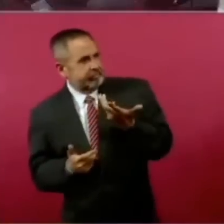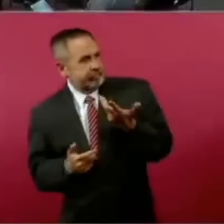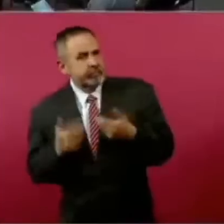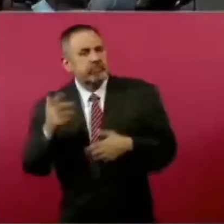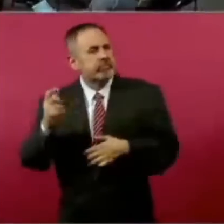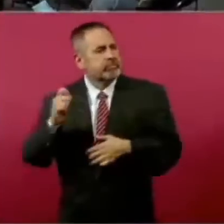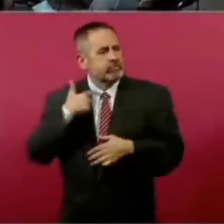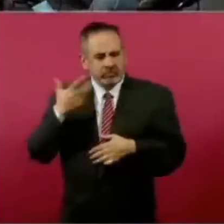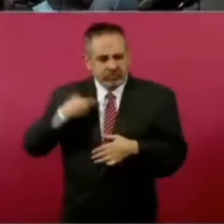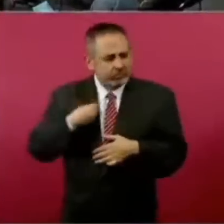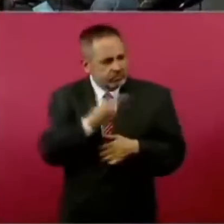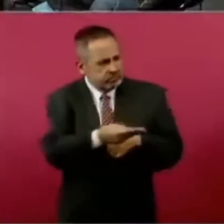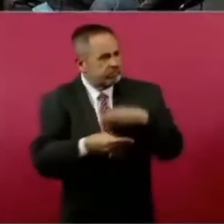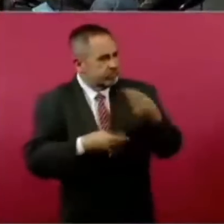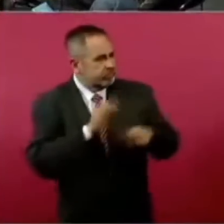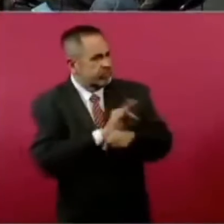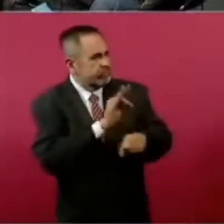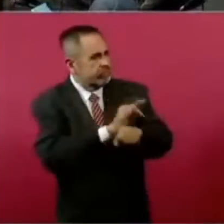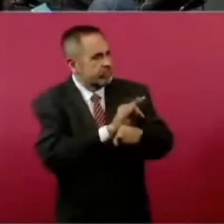prebendas,